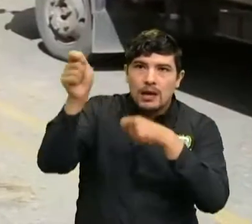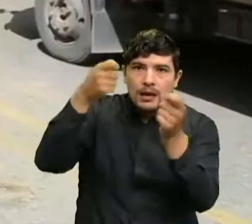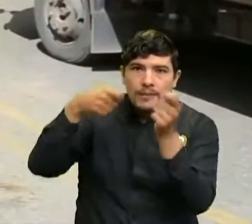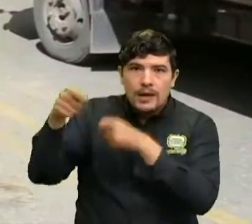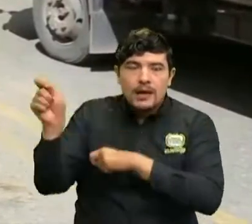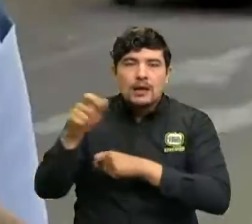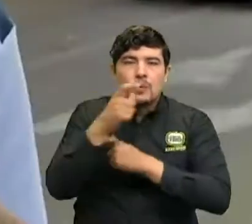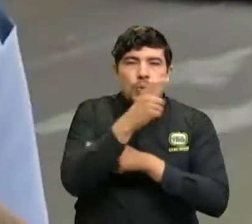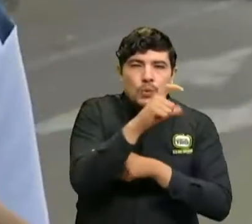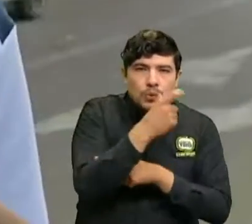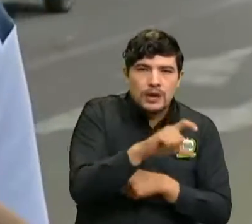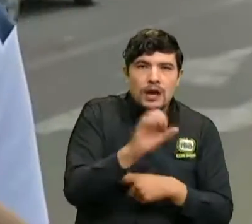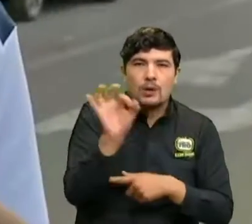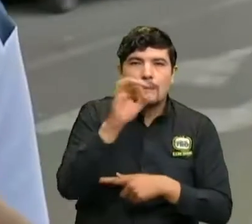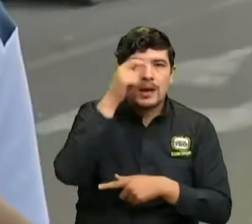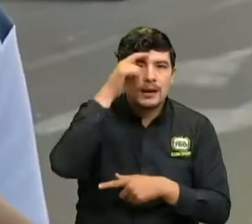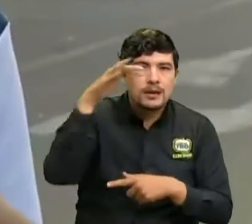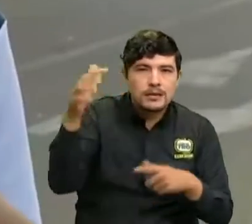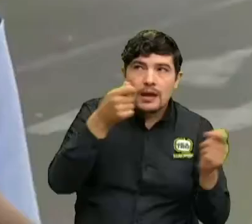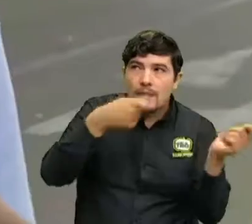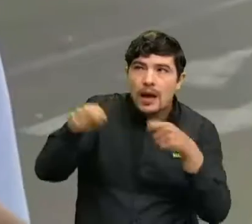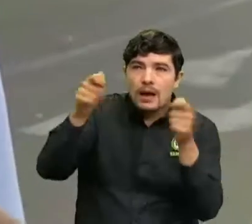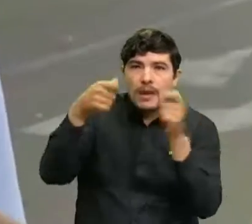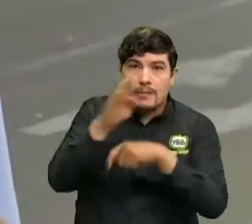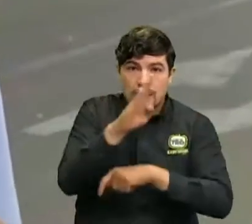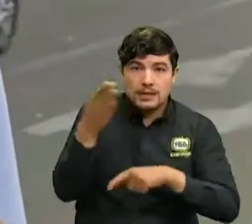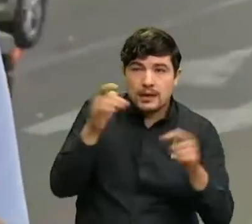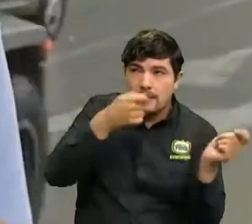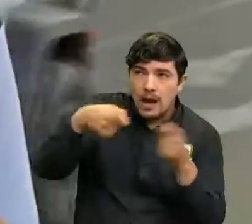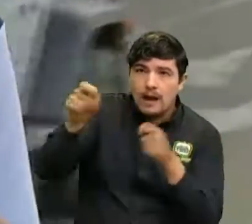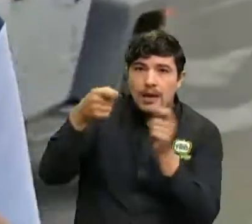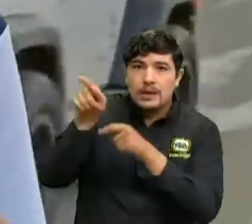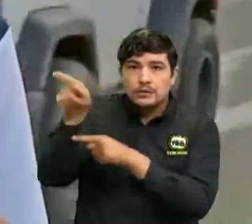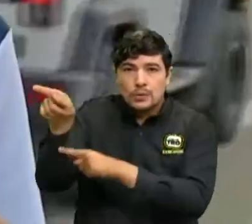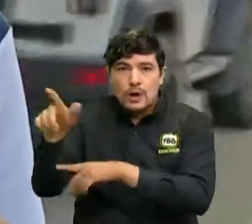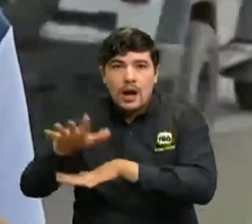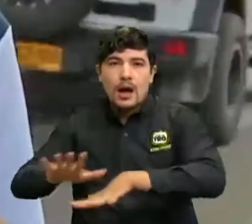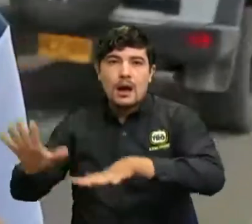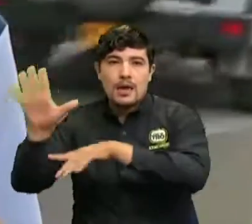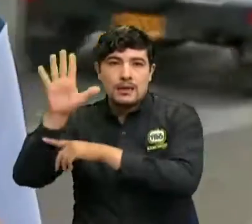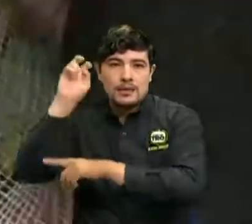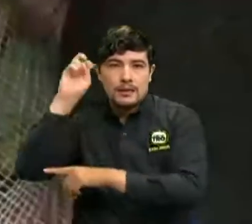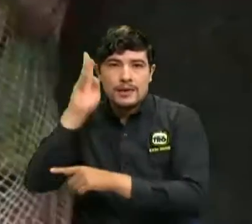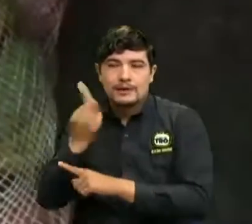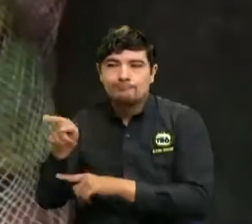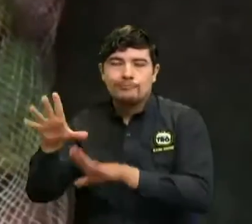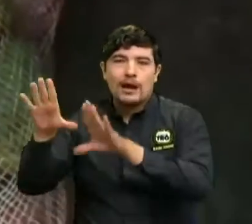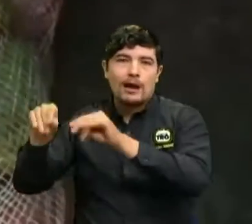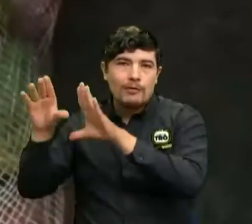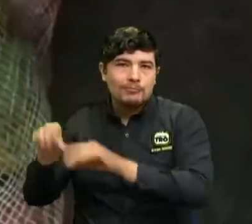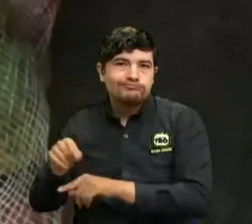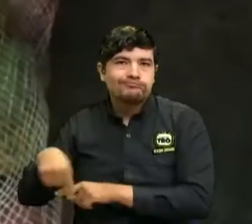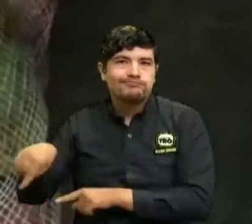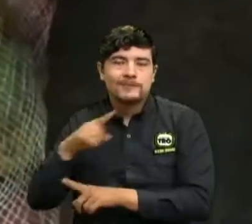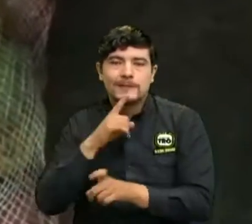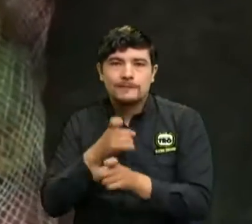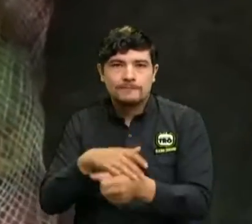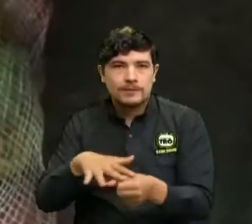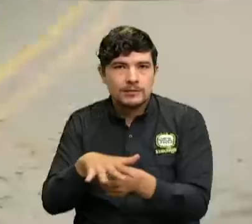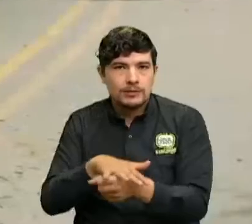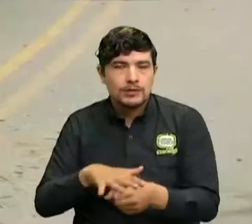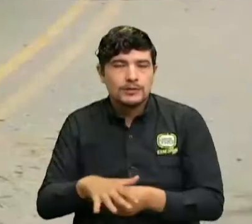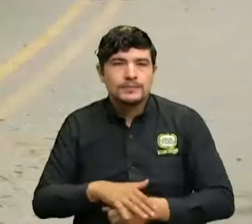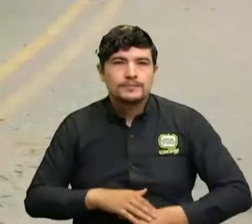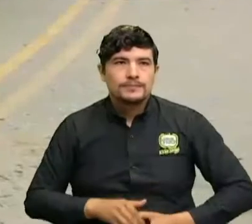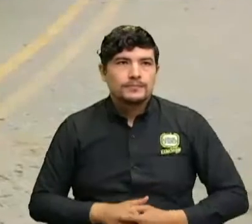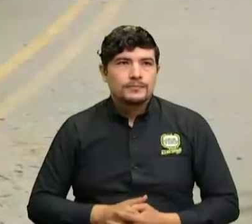y Barranquilla. El tema de las verduras, frutas que también vienen de otras ciudades, también han empezado a escasear, de las